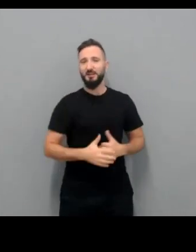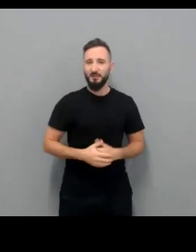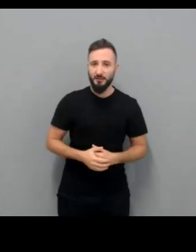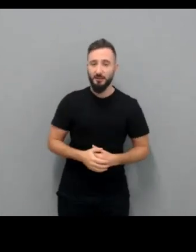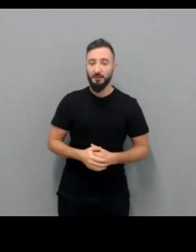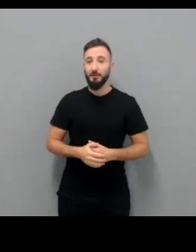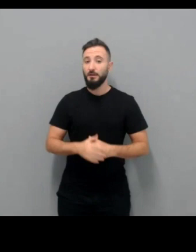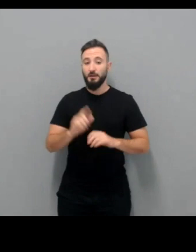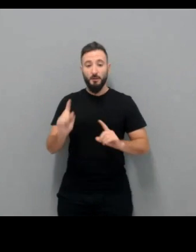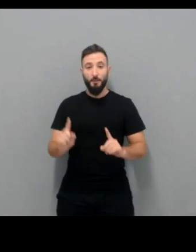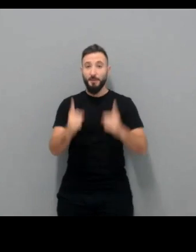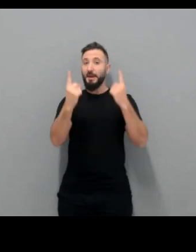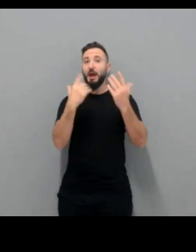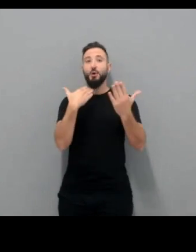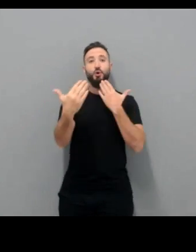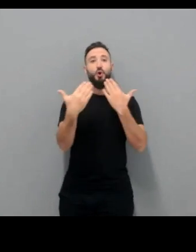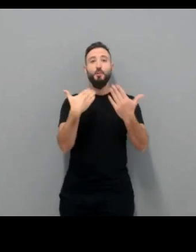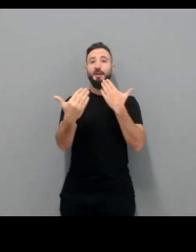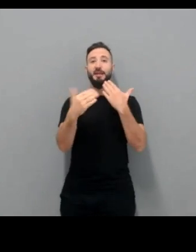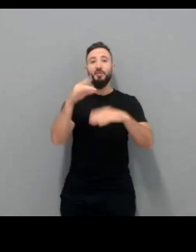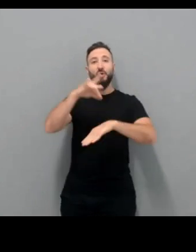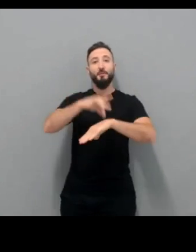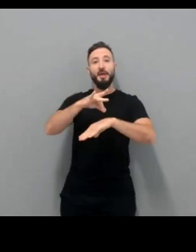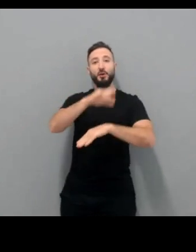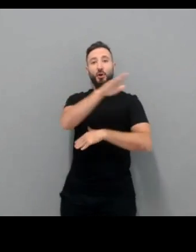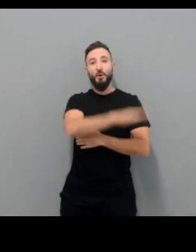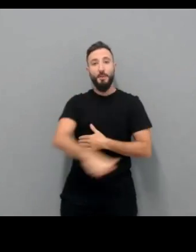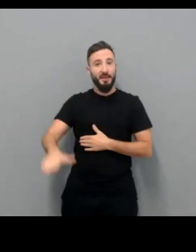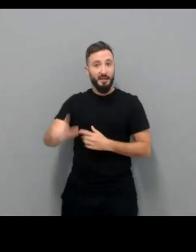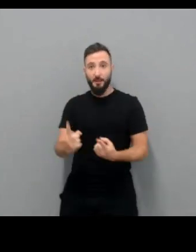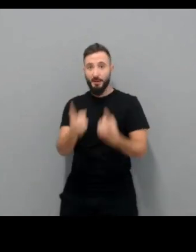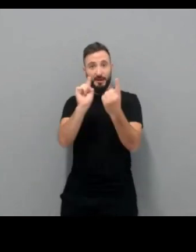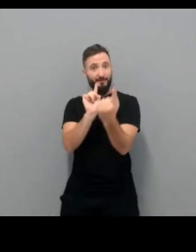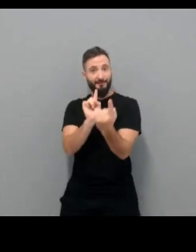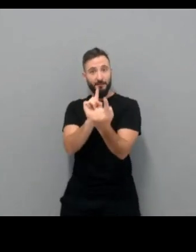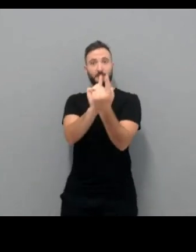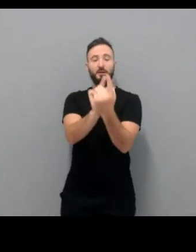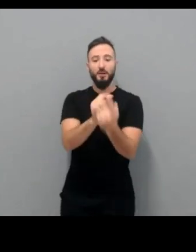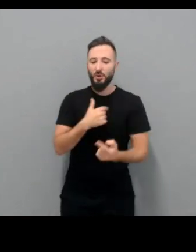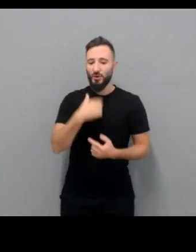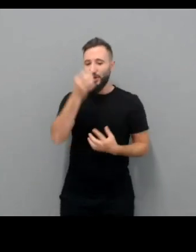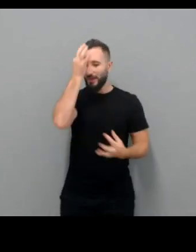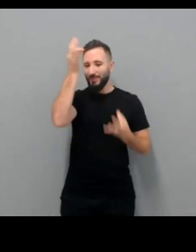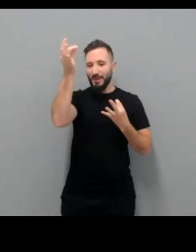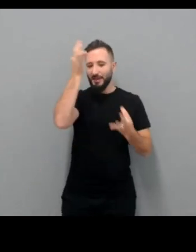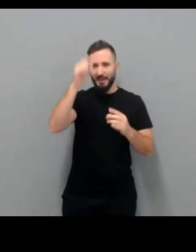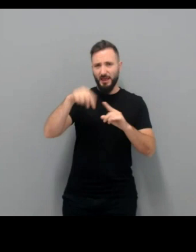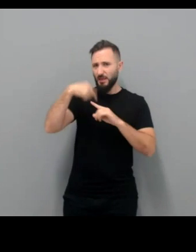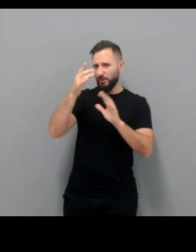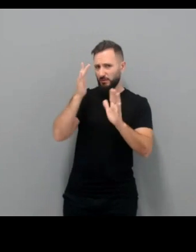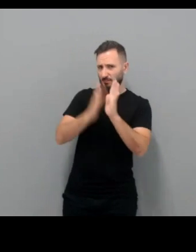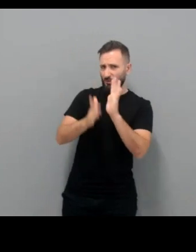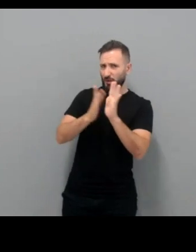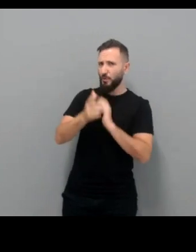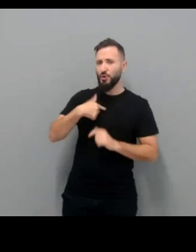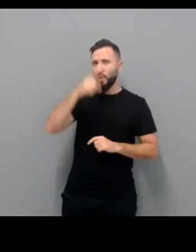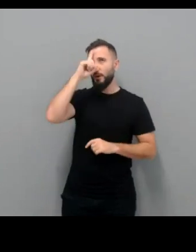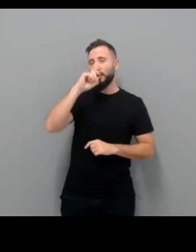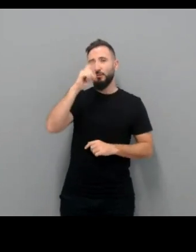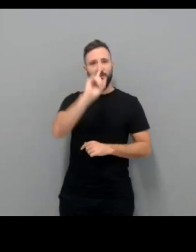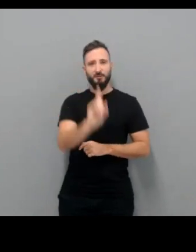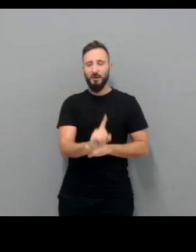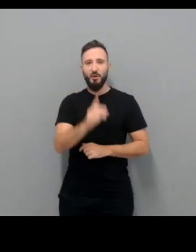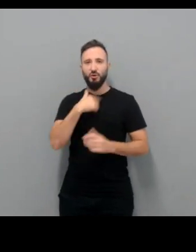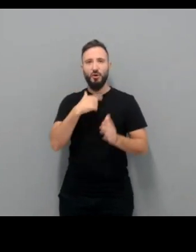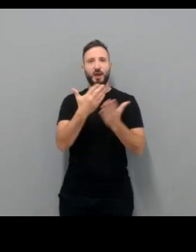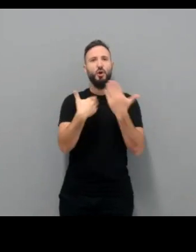La primera conversación que tuvimos con su pediatra, yo la verdad que de los detalles me los han contado luego porque yo no me acuerdo de nada, sé que fue muy